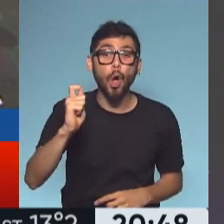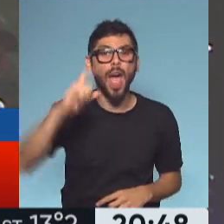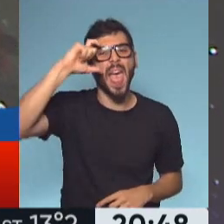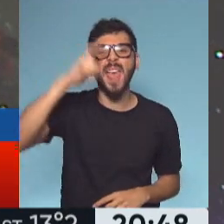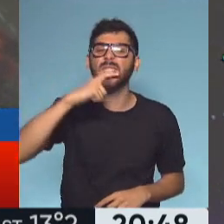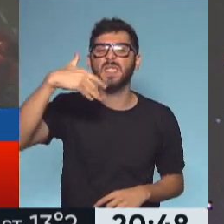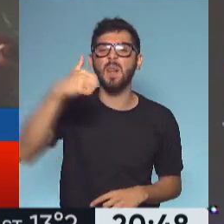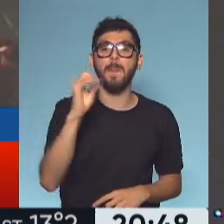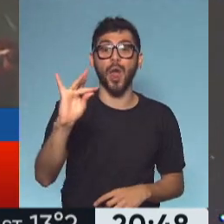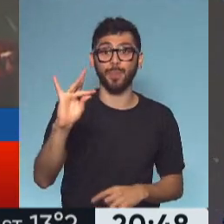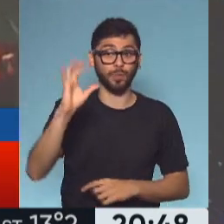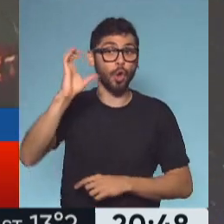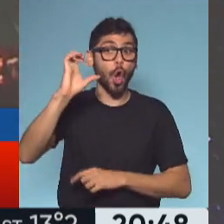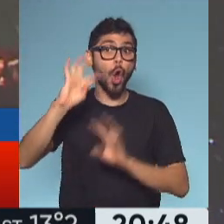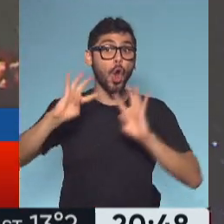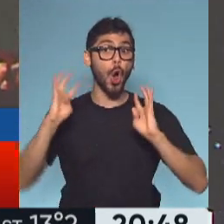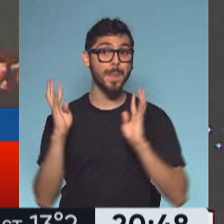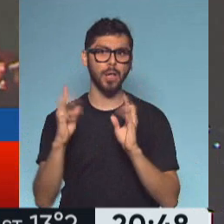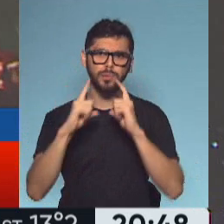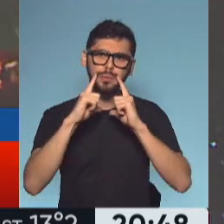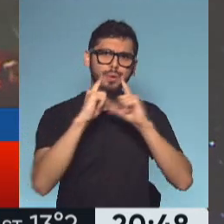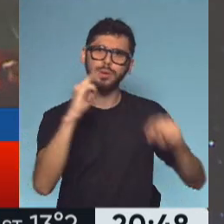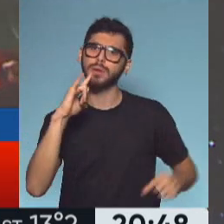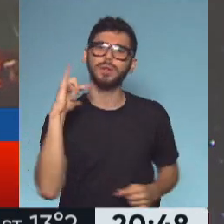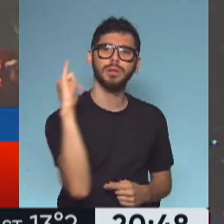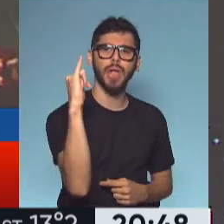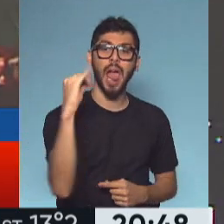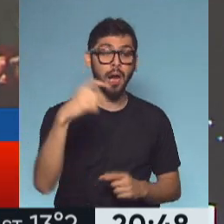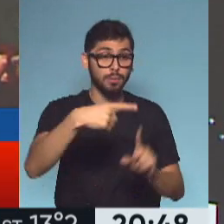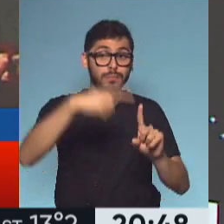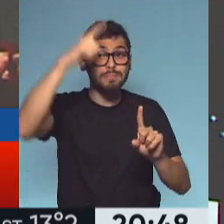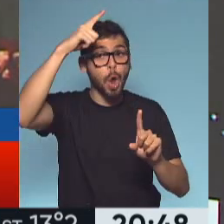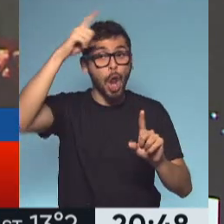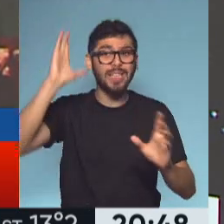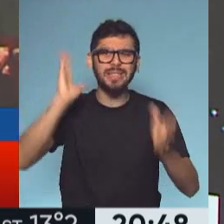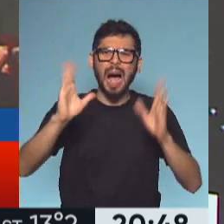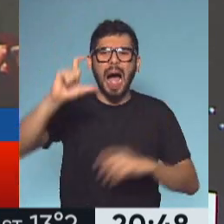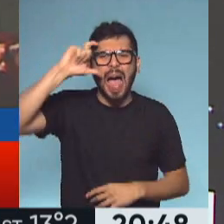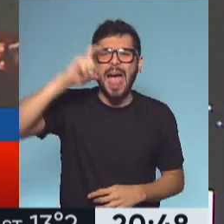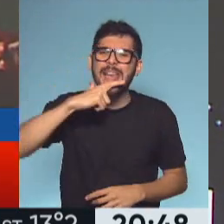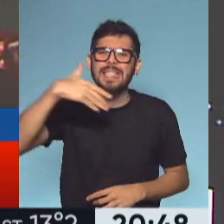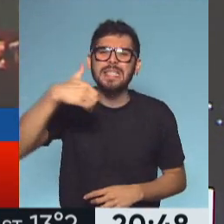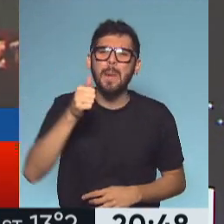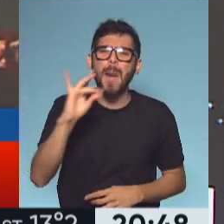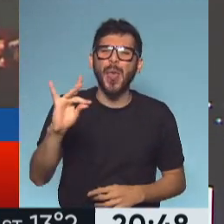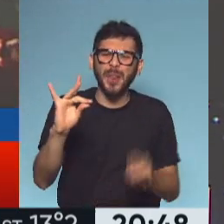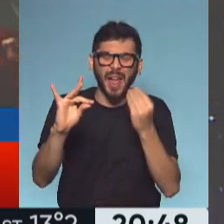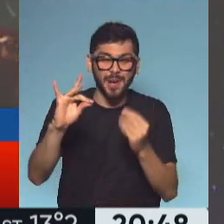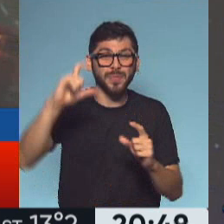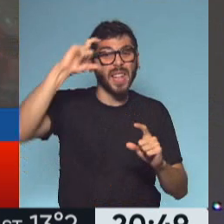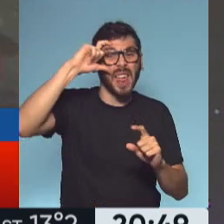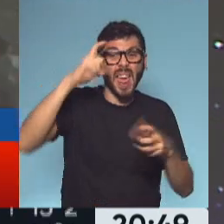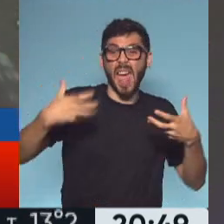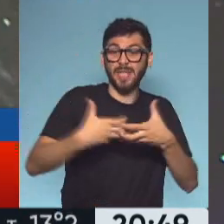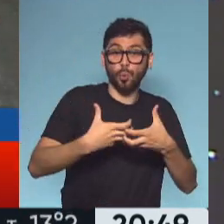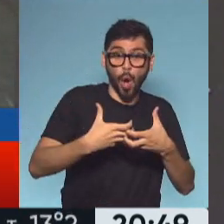por parte de los colombianos y las colombianas, que es la violencia y la brutalidad policial. ¿Qué es la ESMAD? Es este escuadrón antidisturbios que